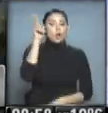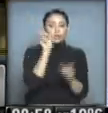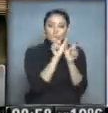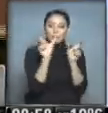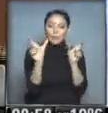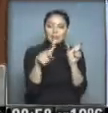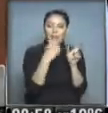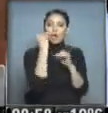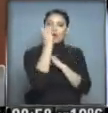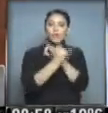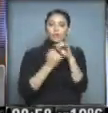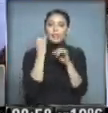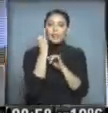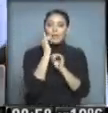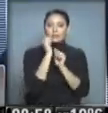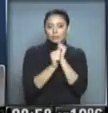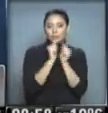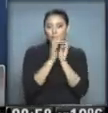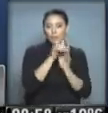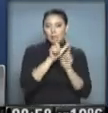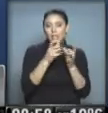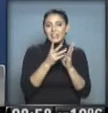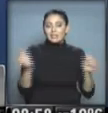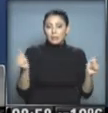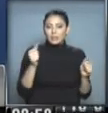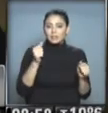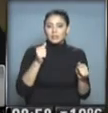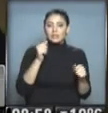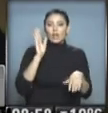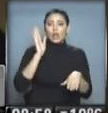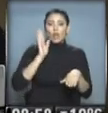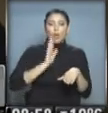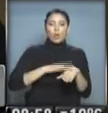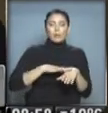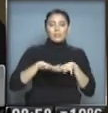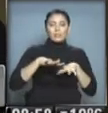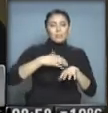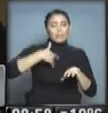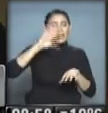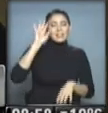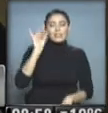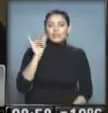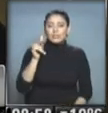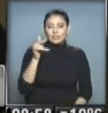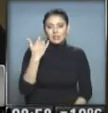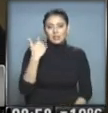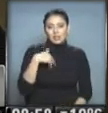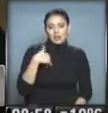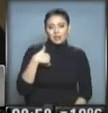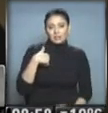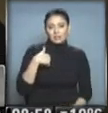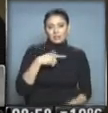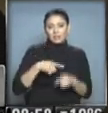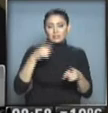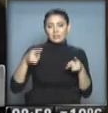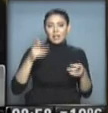la historia de deportistas desaparecidos en los momentos más duros que vivió nuestra sociedad, los